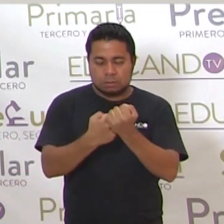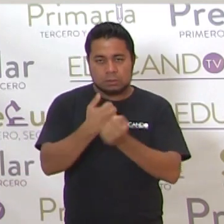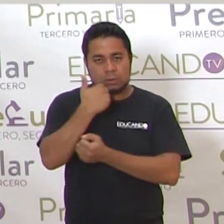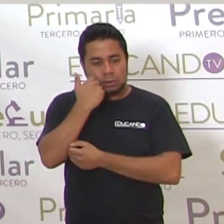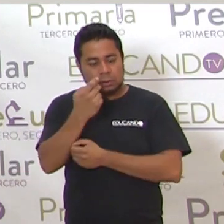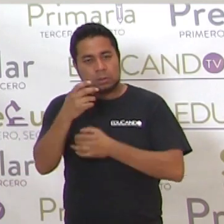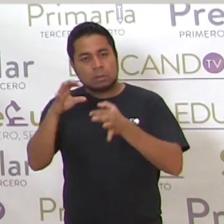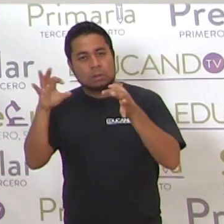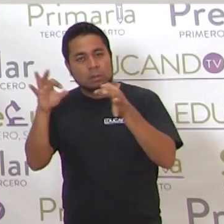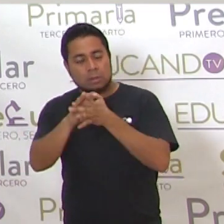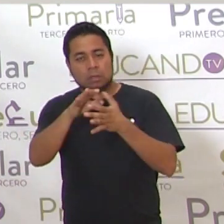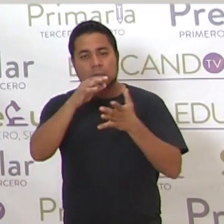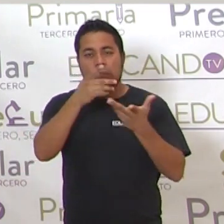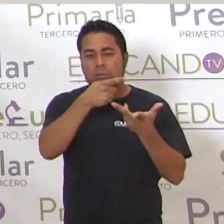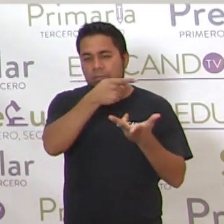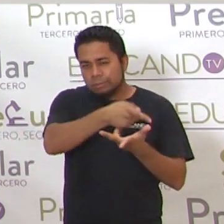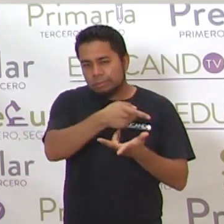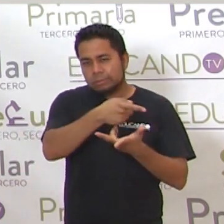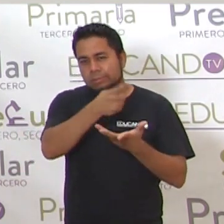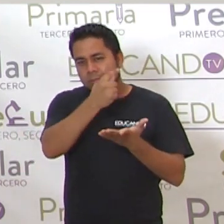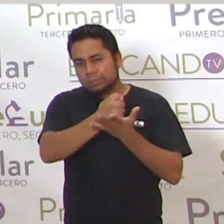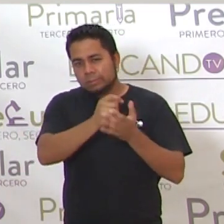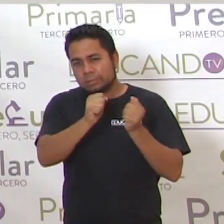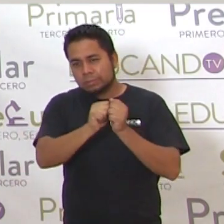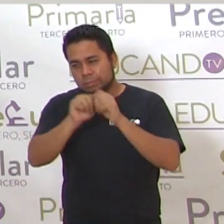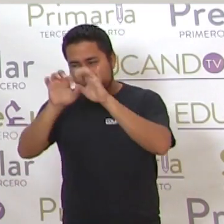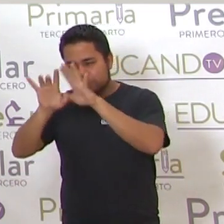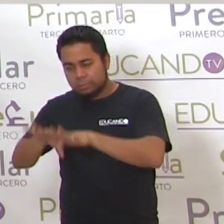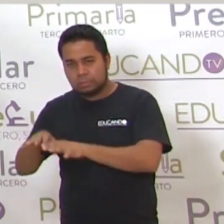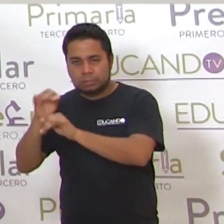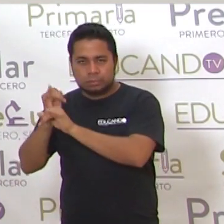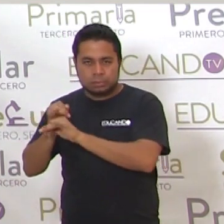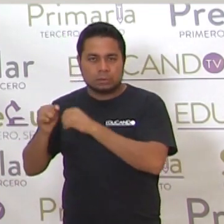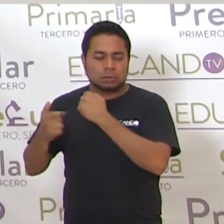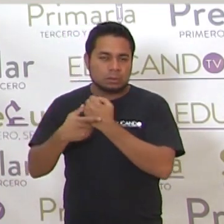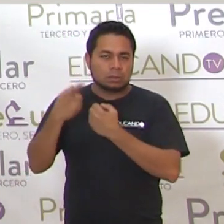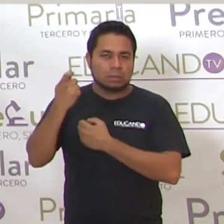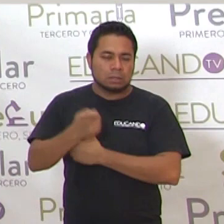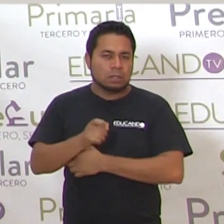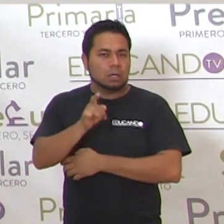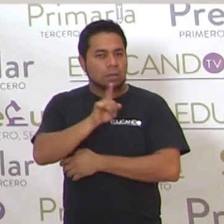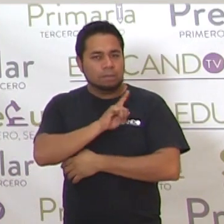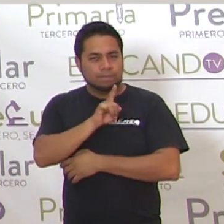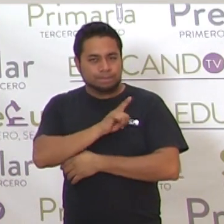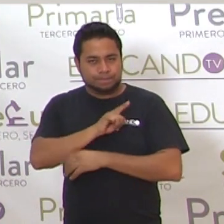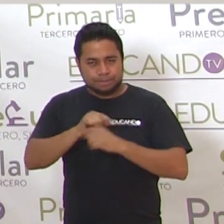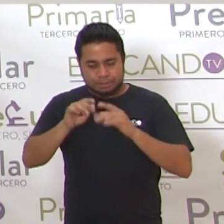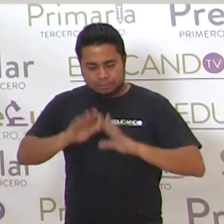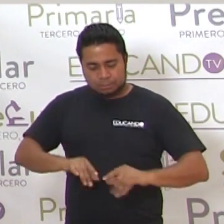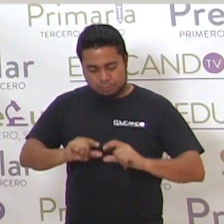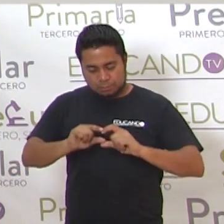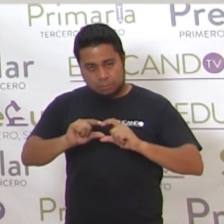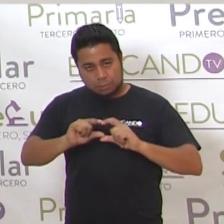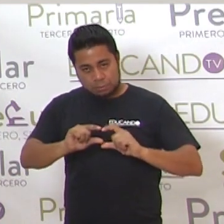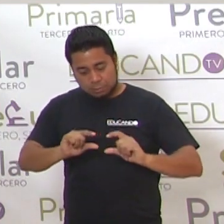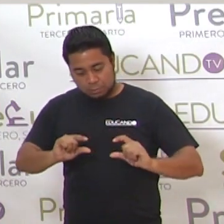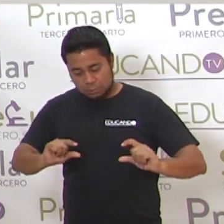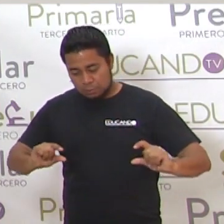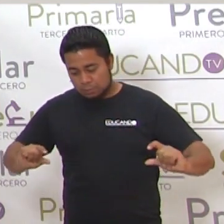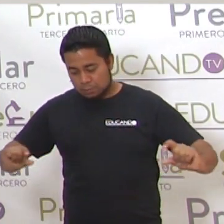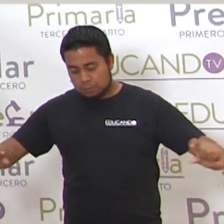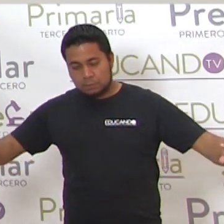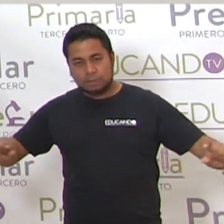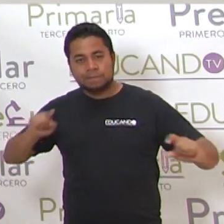esa tarea con alguna línea electrónica solamente en la barra de dirección de donde tú estás